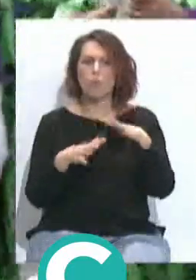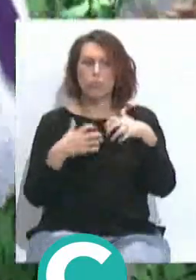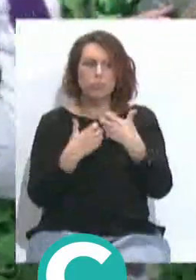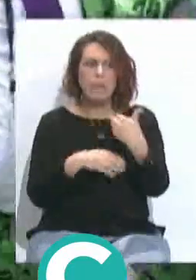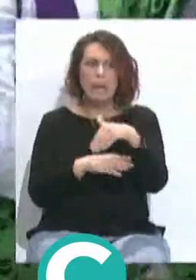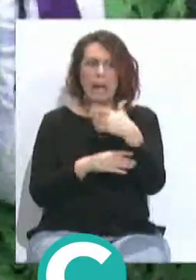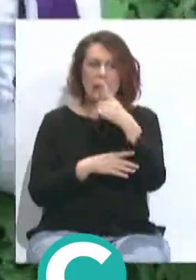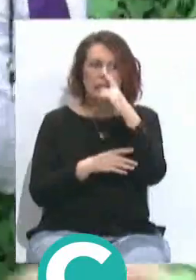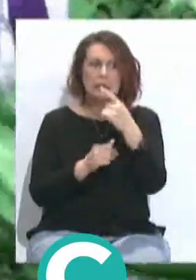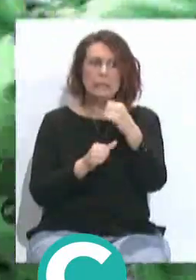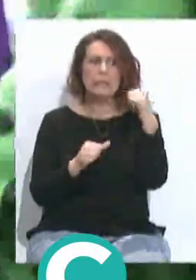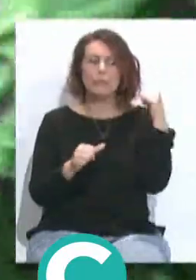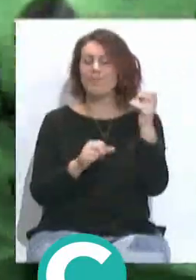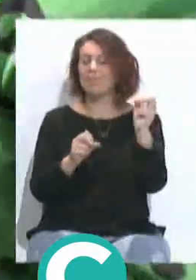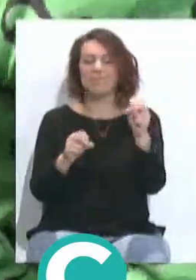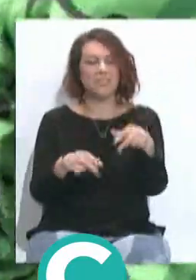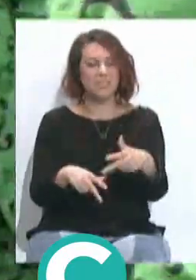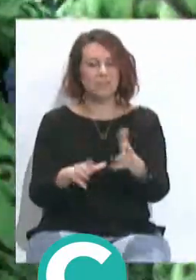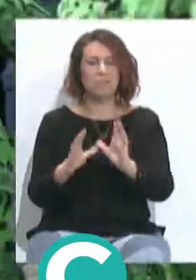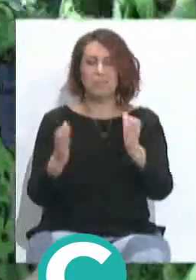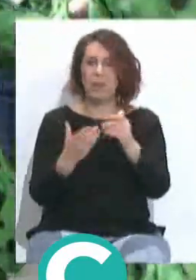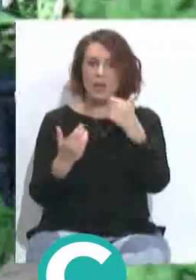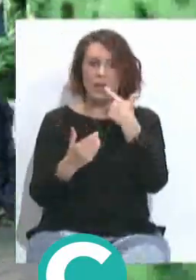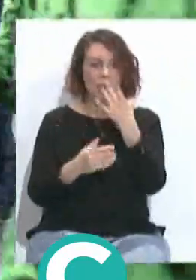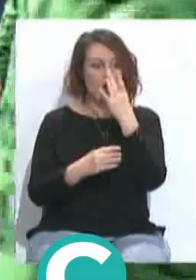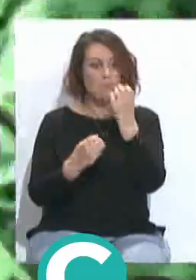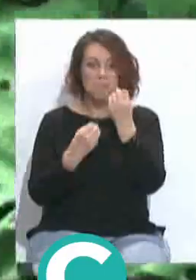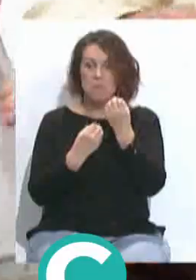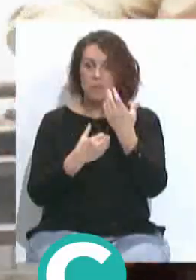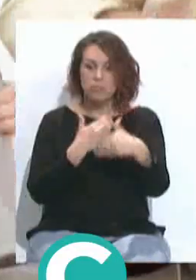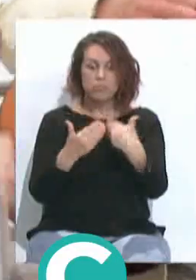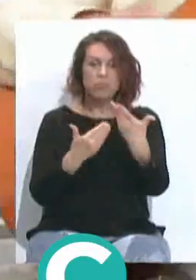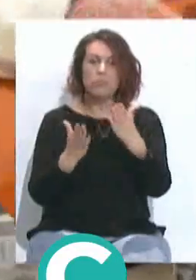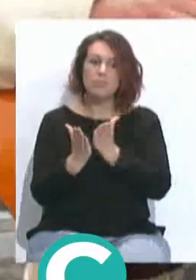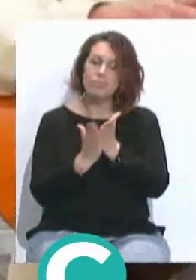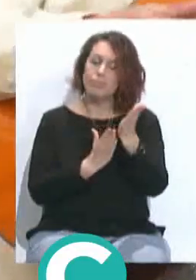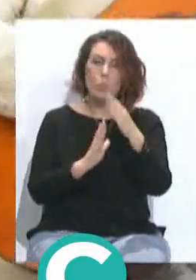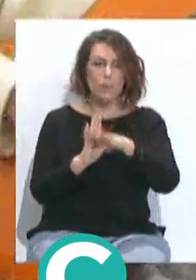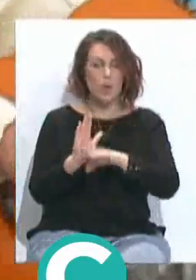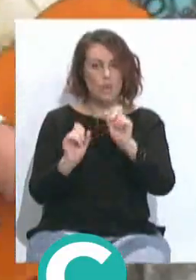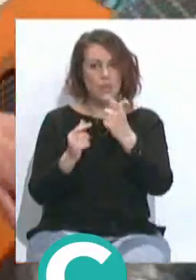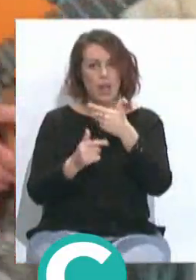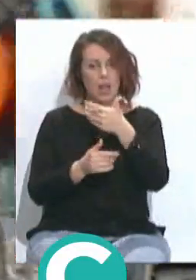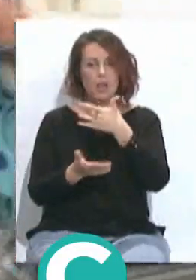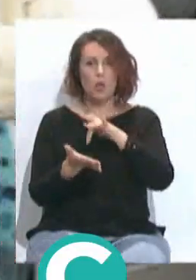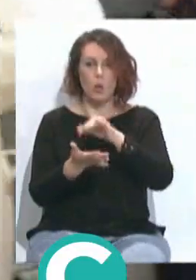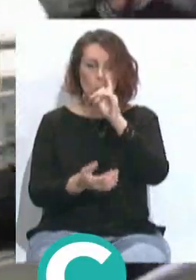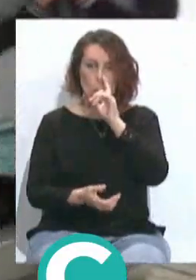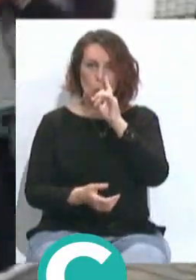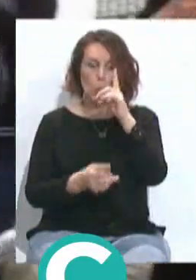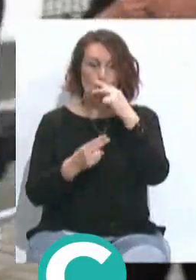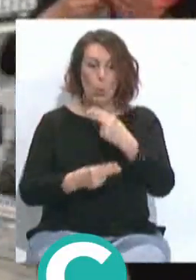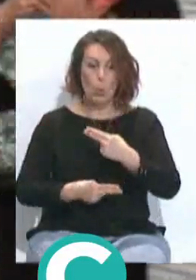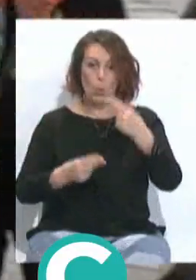calles, las agrupaciones han destacado la buena marcha de este carnaval al margen de la programación oficial que será el próximo junio. El